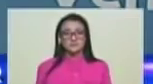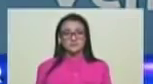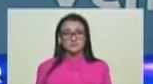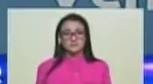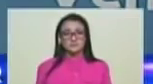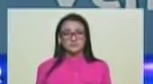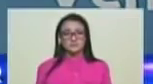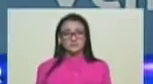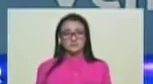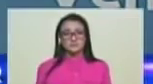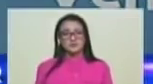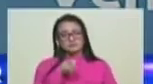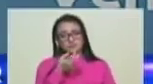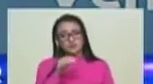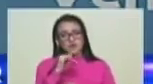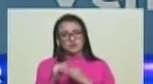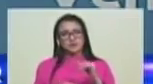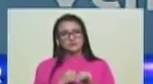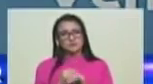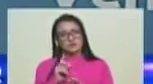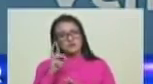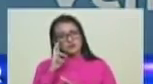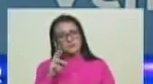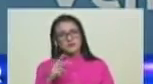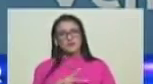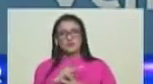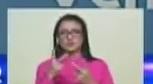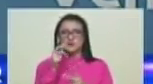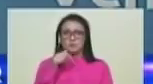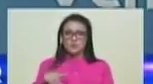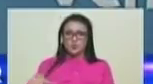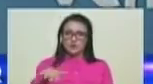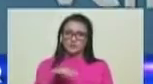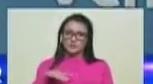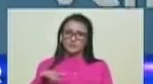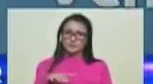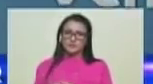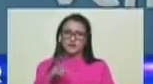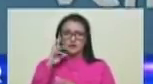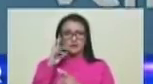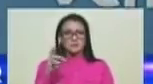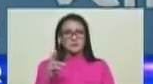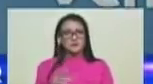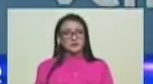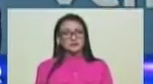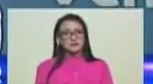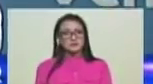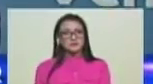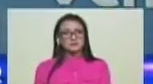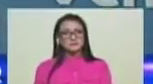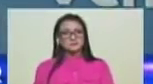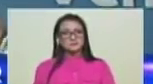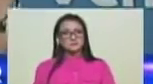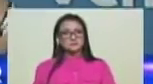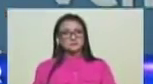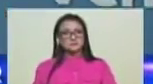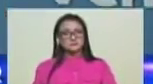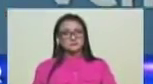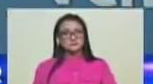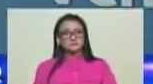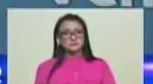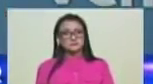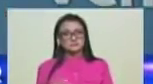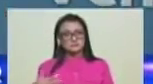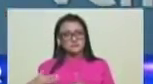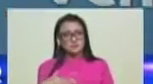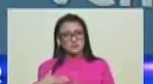nivel internacional es que se respete la voluntad de nuestro pueblo, que se respete, porque a pesar de las dificultades, casi que en una